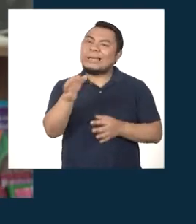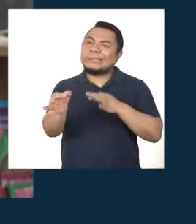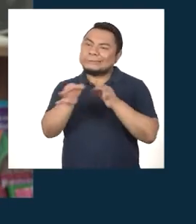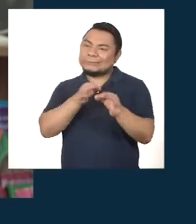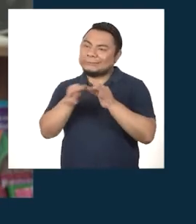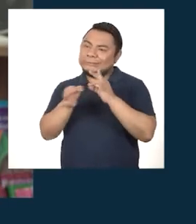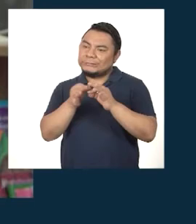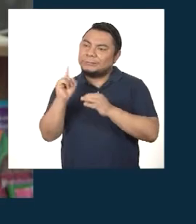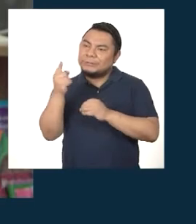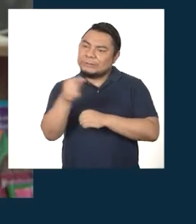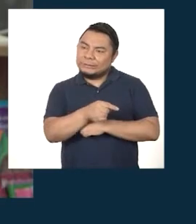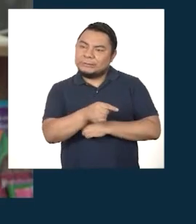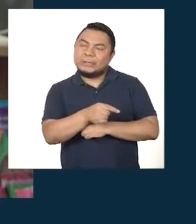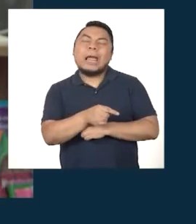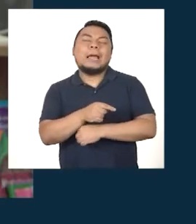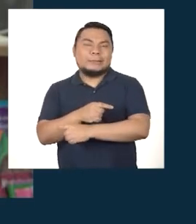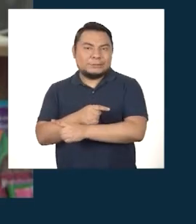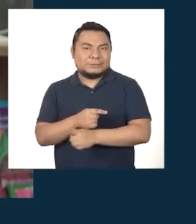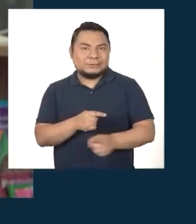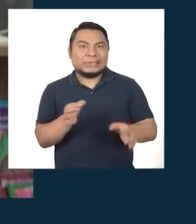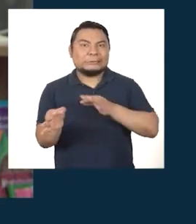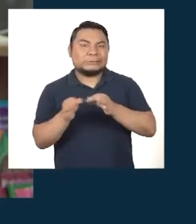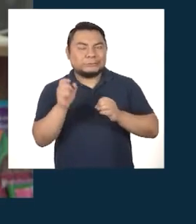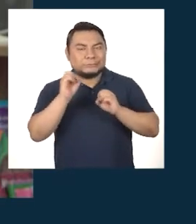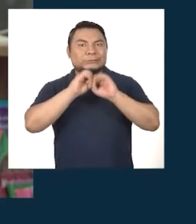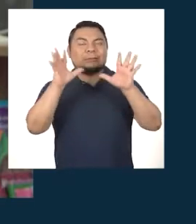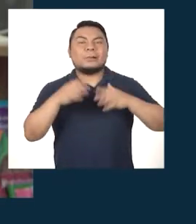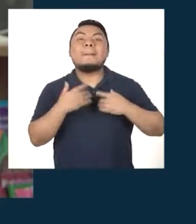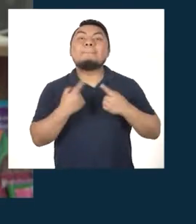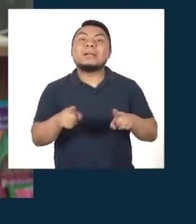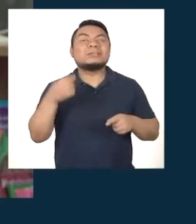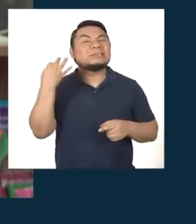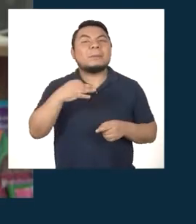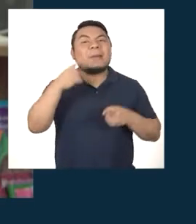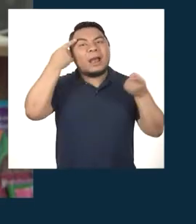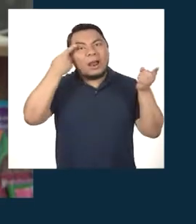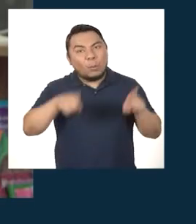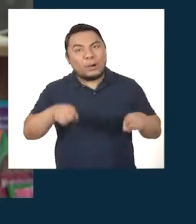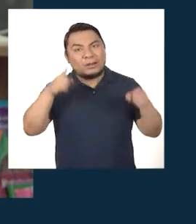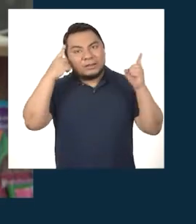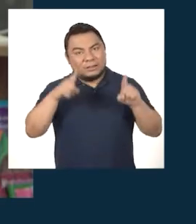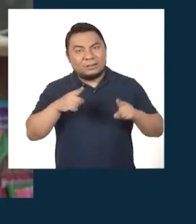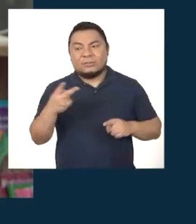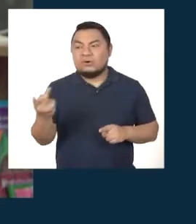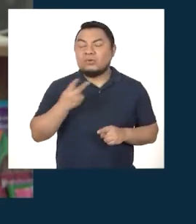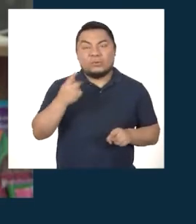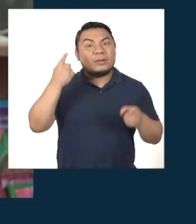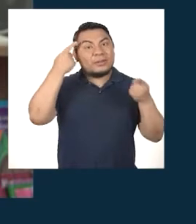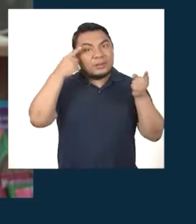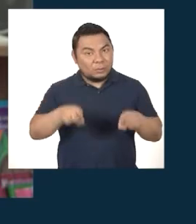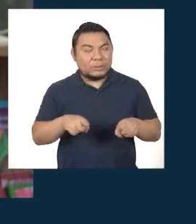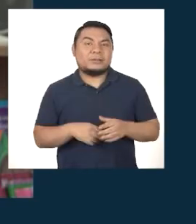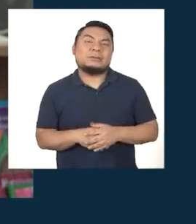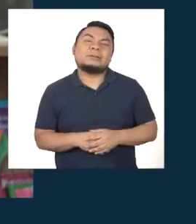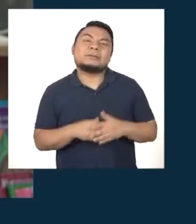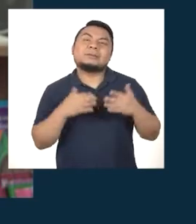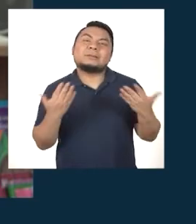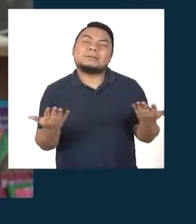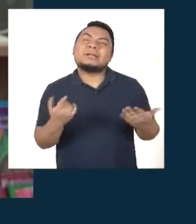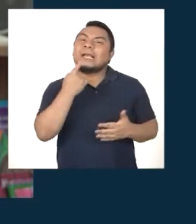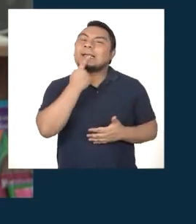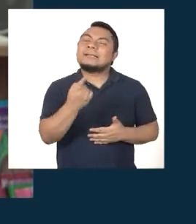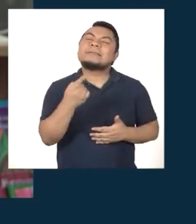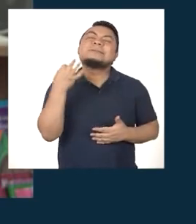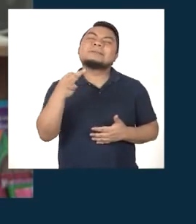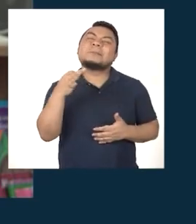necesario ejercitar el que se generen acuerdos, pero que ambos estemos de acuerdo. O sea, que